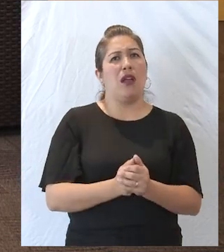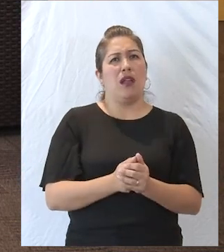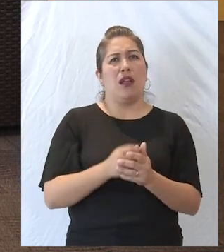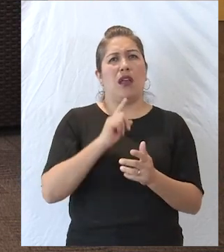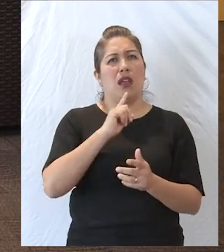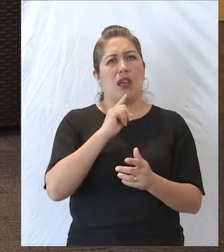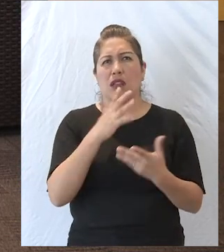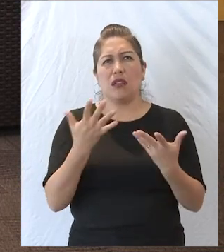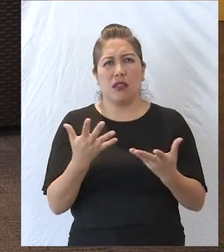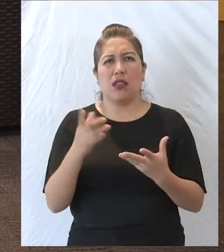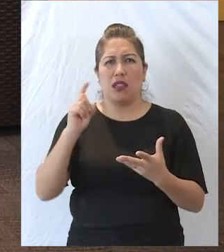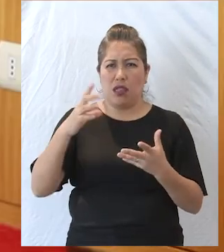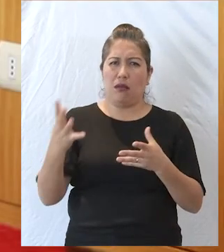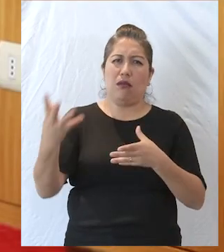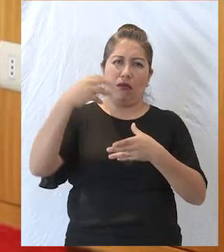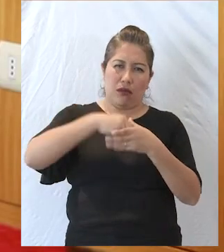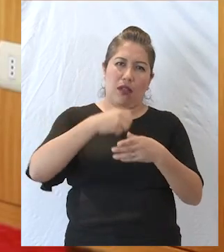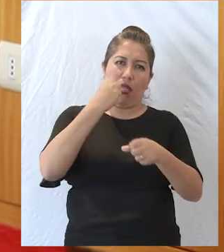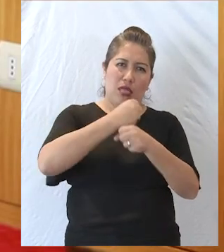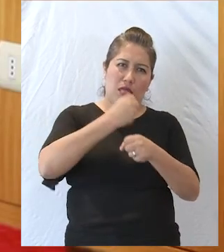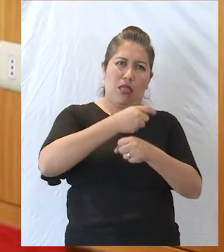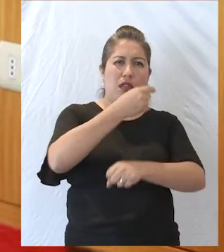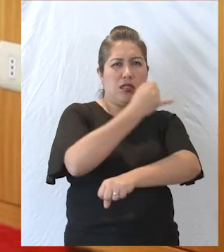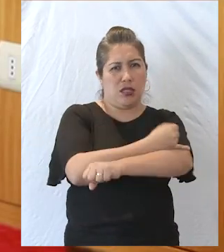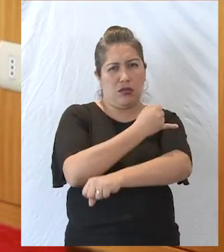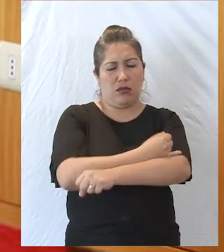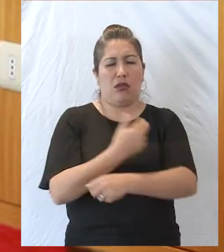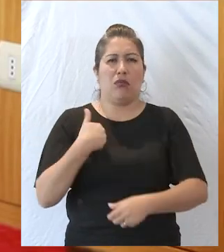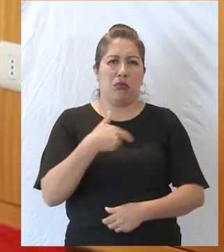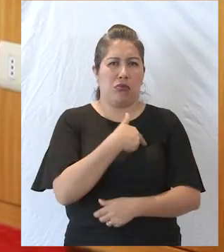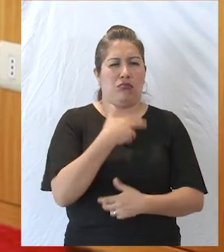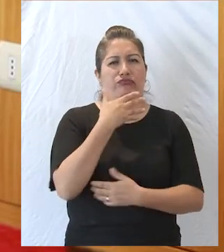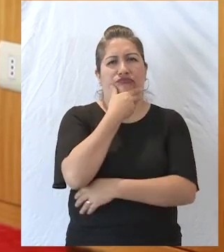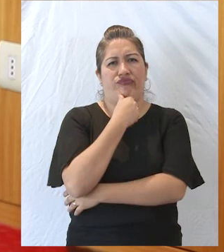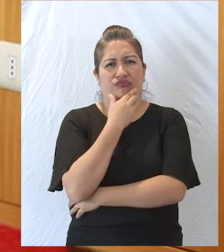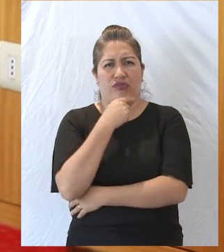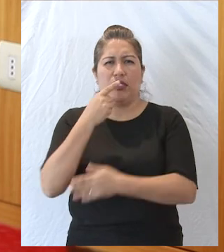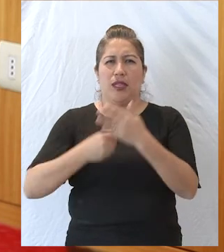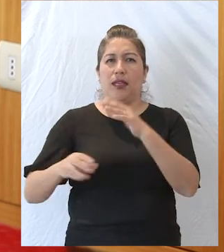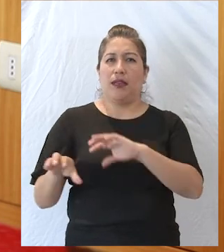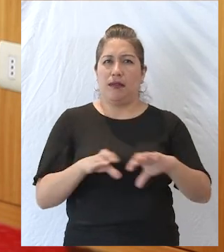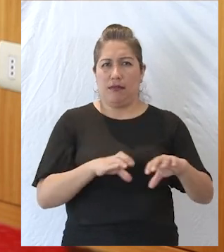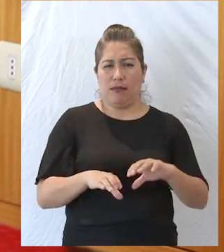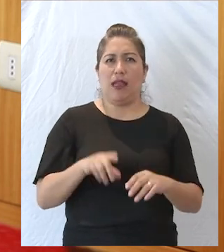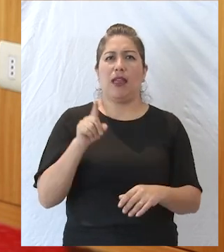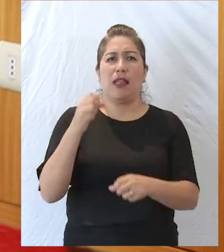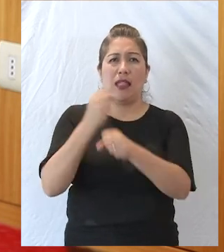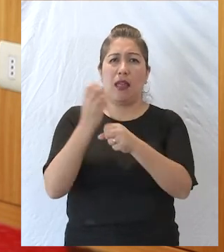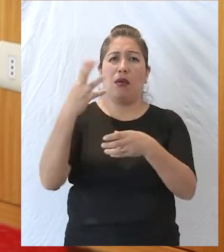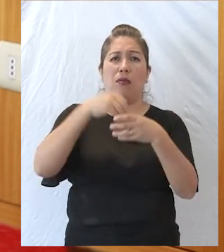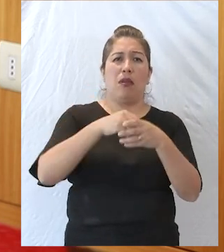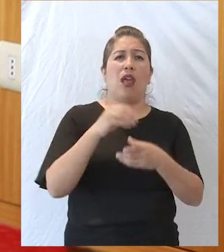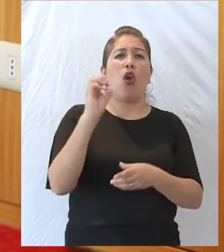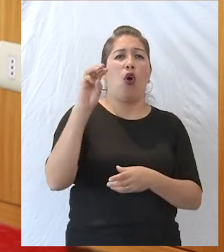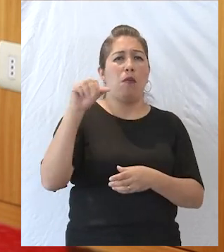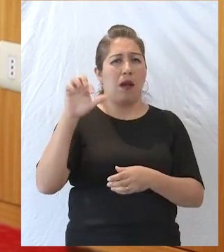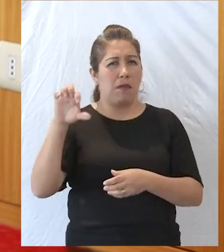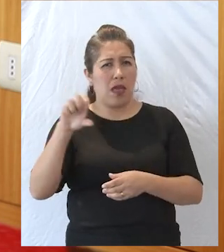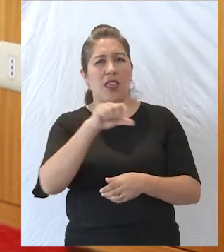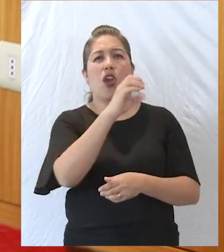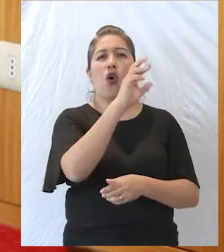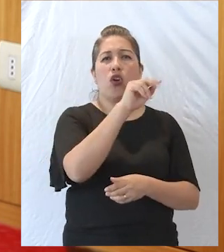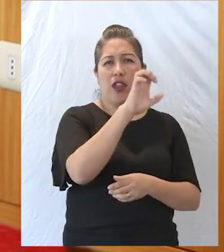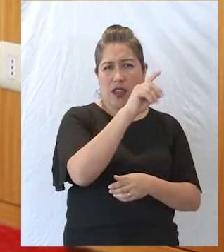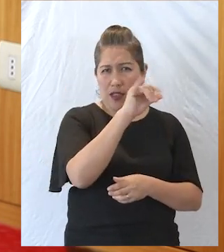no involucra una relación laboral con la institución. Nosotros estamos planteando ahí de que los trabajadores que laboren en OREIS y